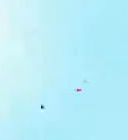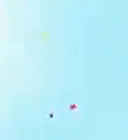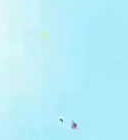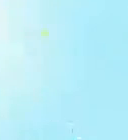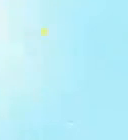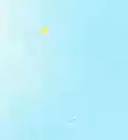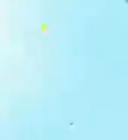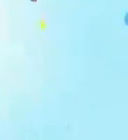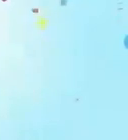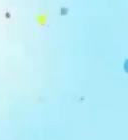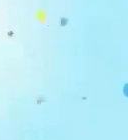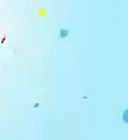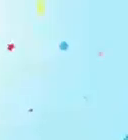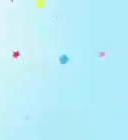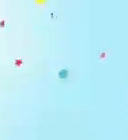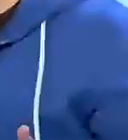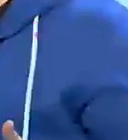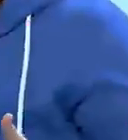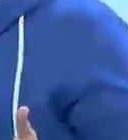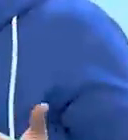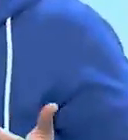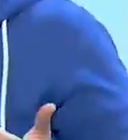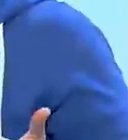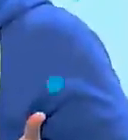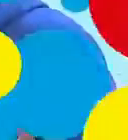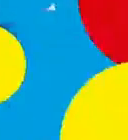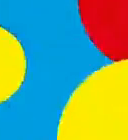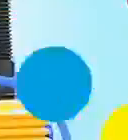Perú, la hora y media más divertida de la